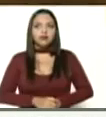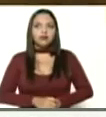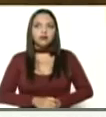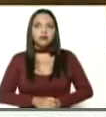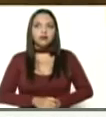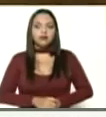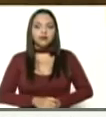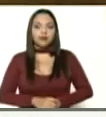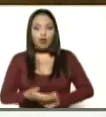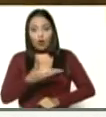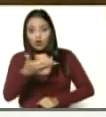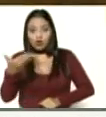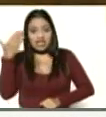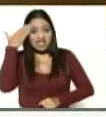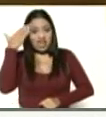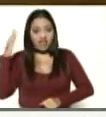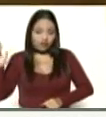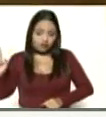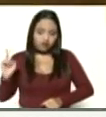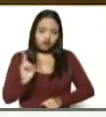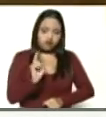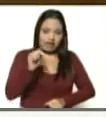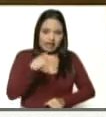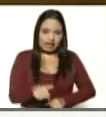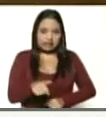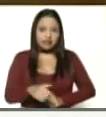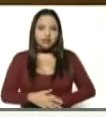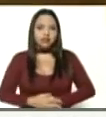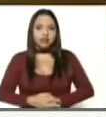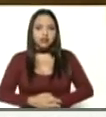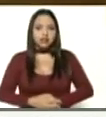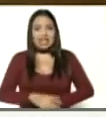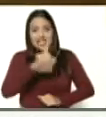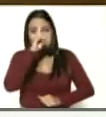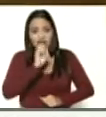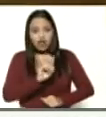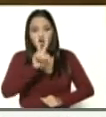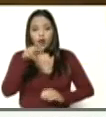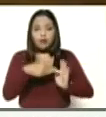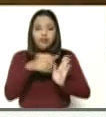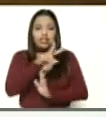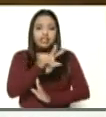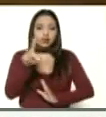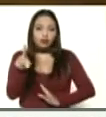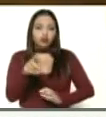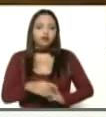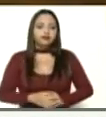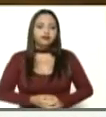Bueno, ustedes saben que uno llega aquí en este año 2021,